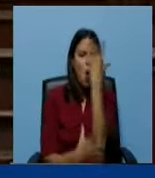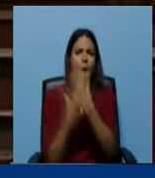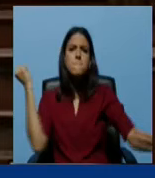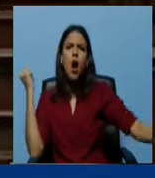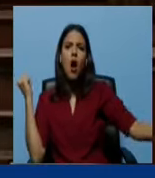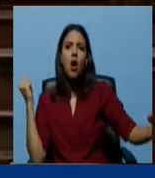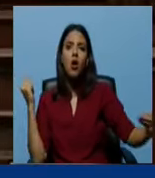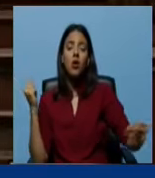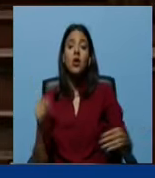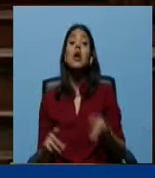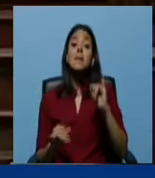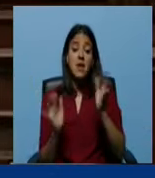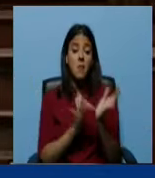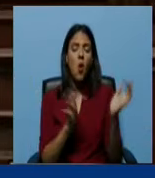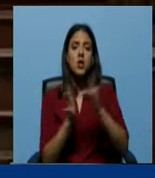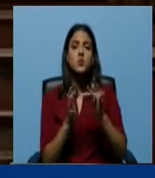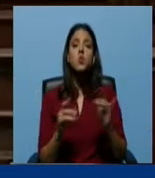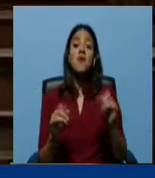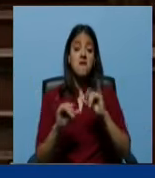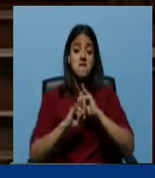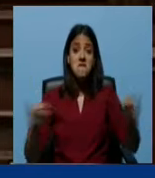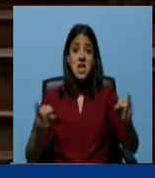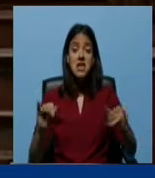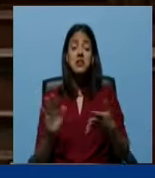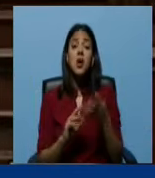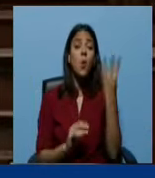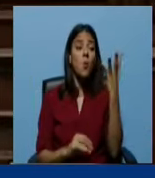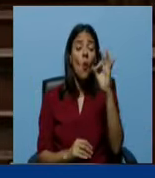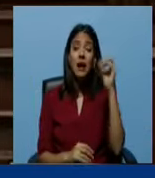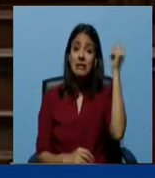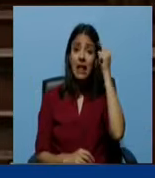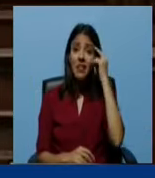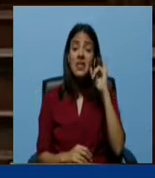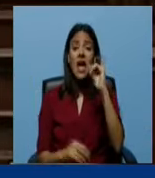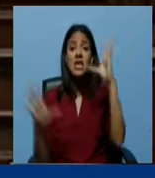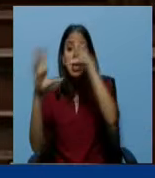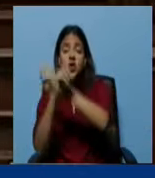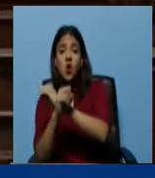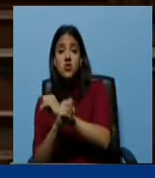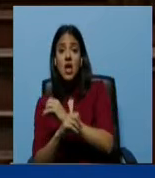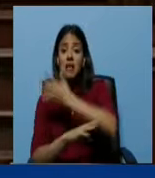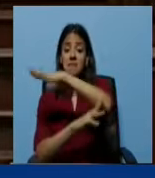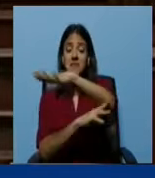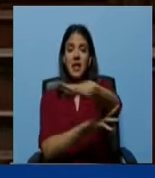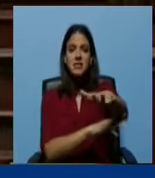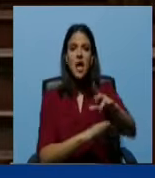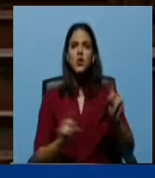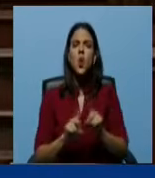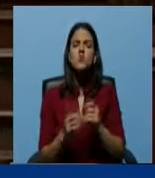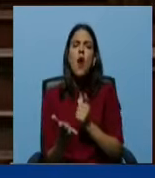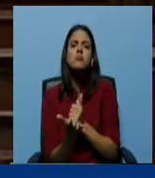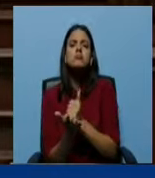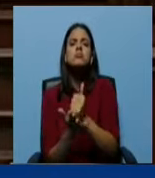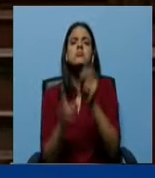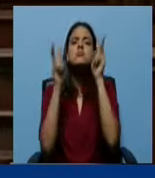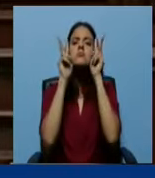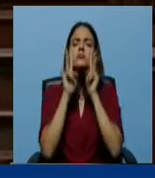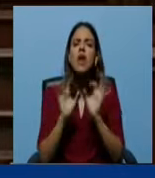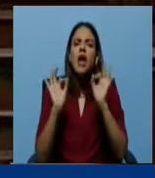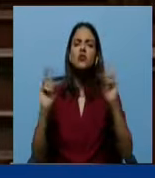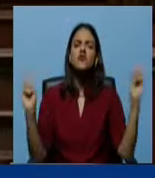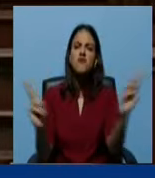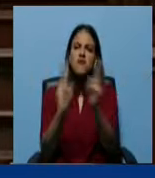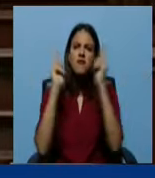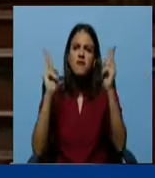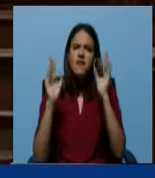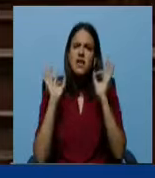Y Jesús volvió del desierto, impoluto, sagrado y